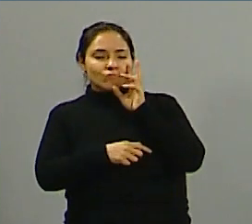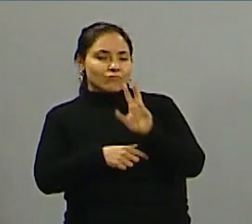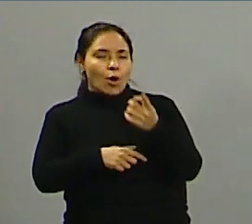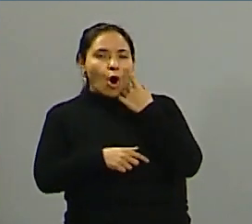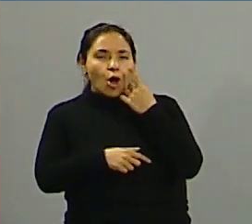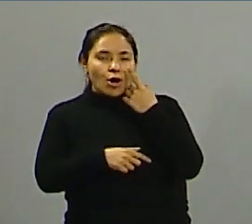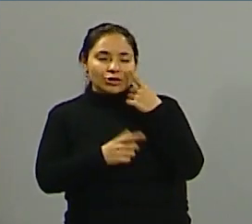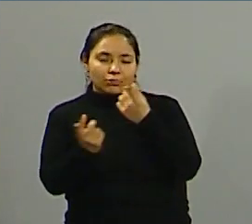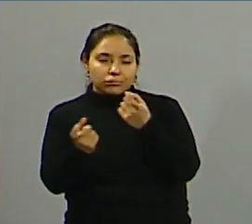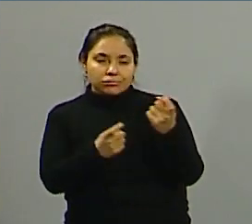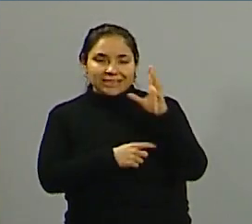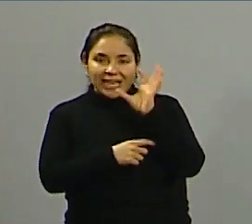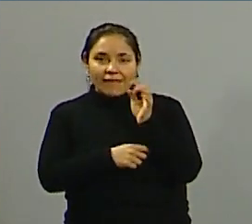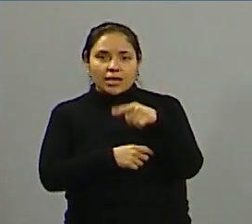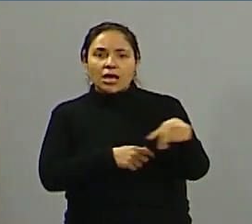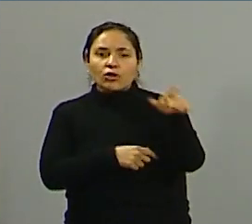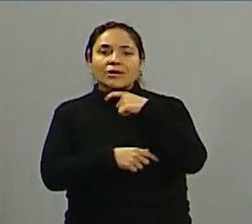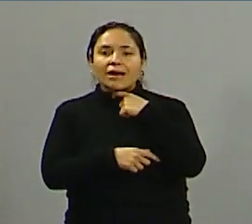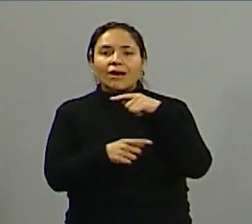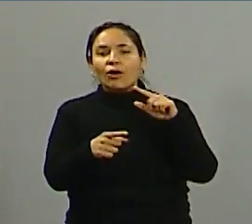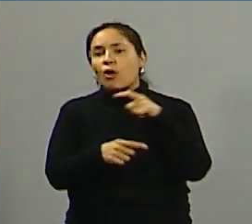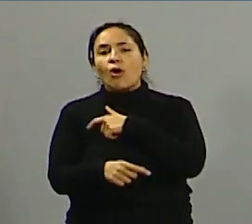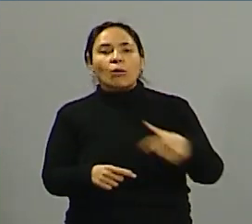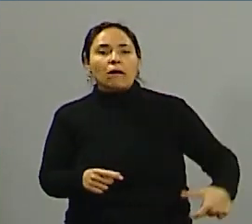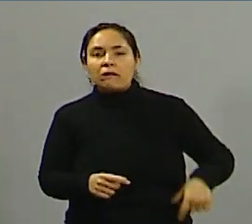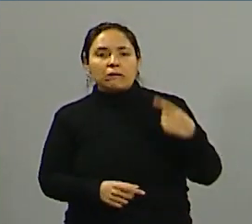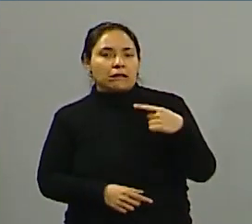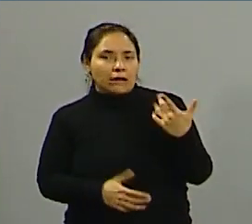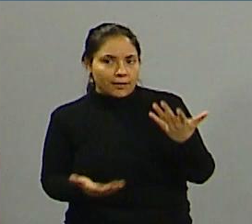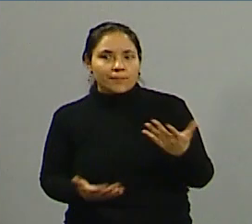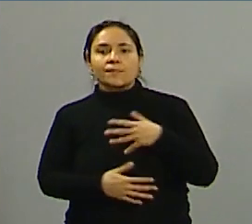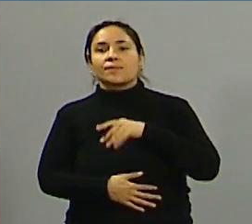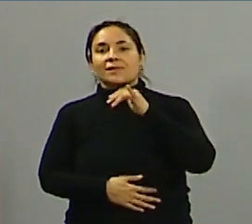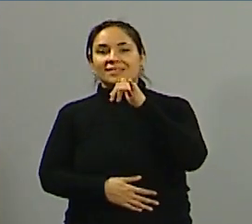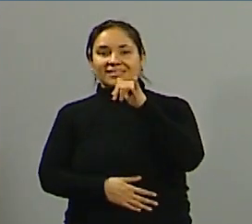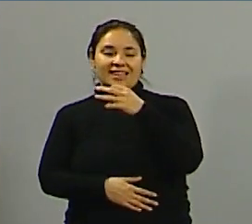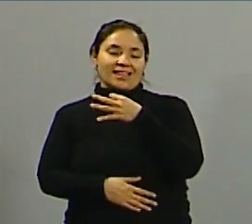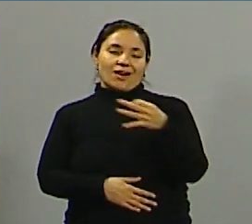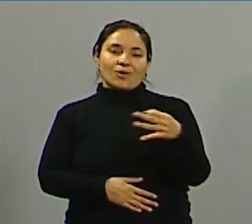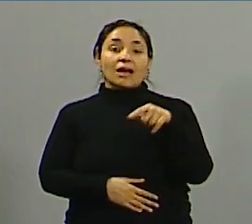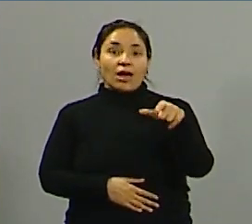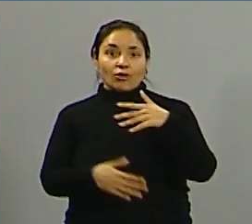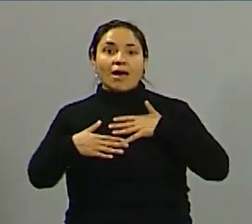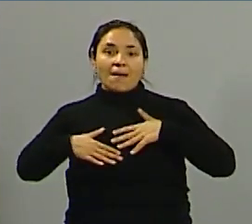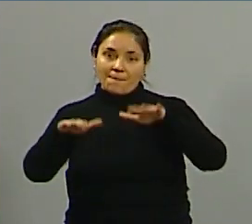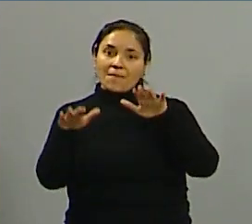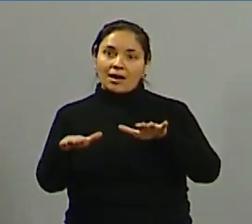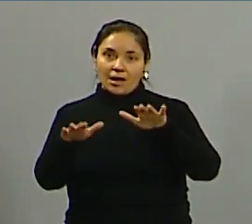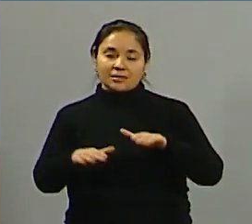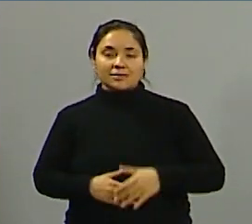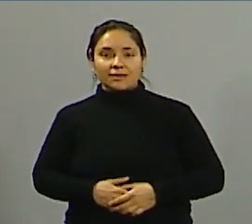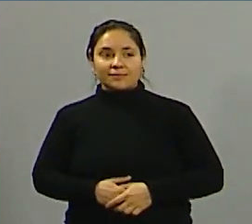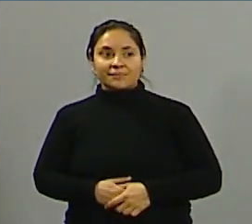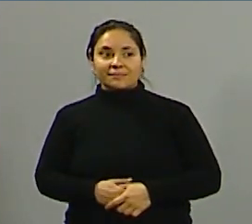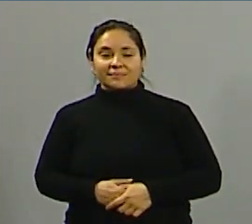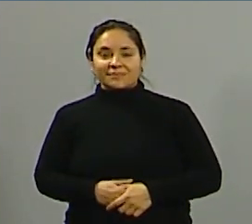y necesitan y esperan de un gobierno. Sí, totalmente. Ellos necesitan esperanza, Raquel. Creo que